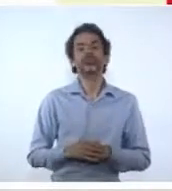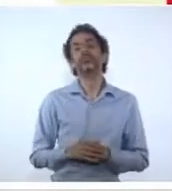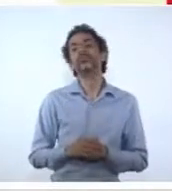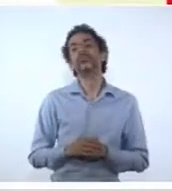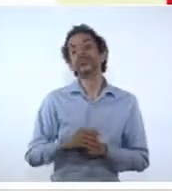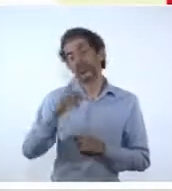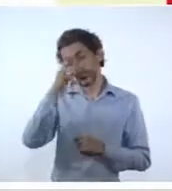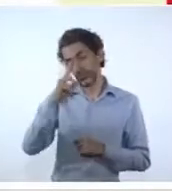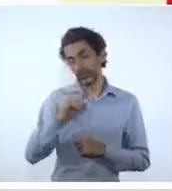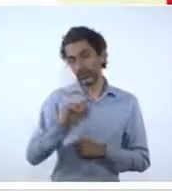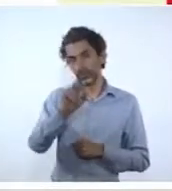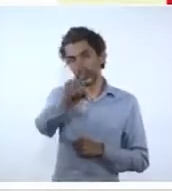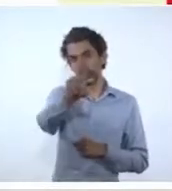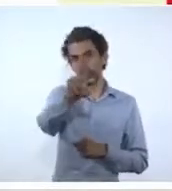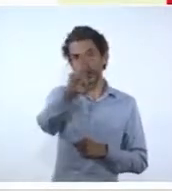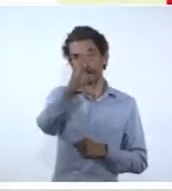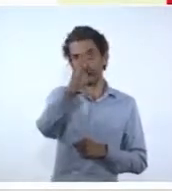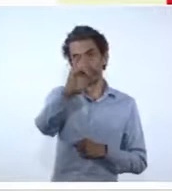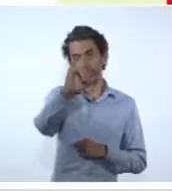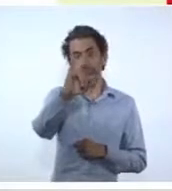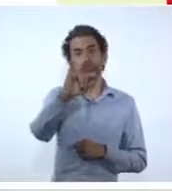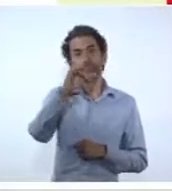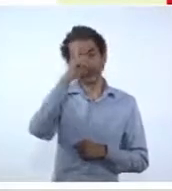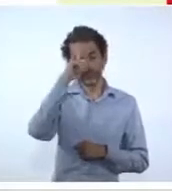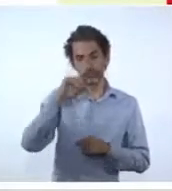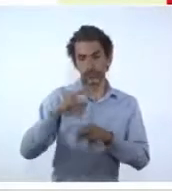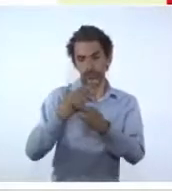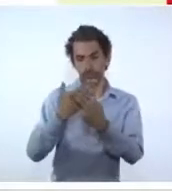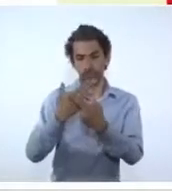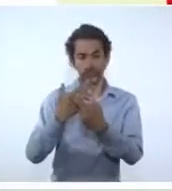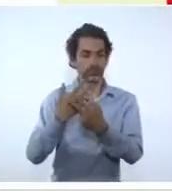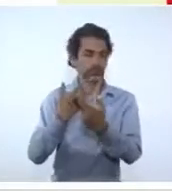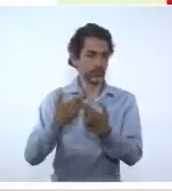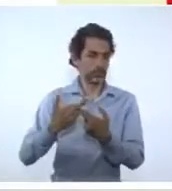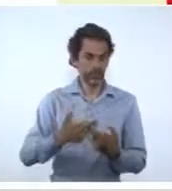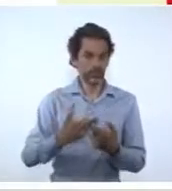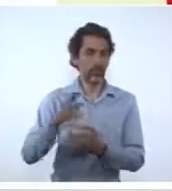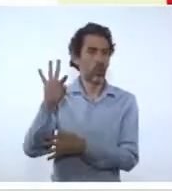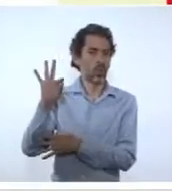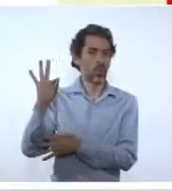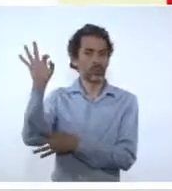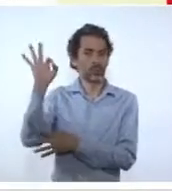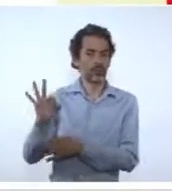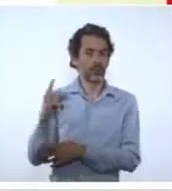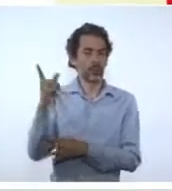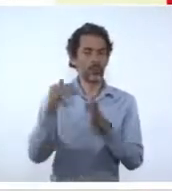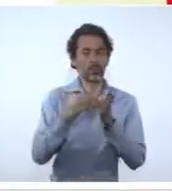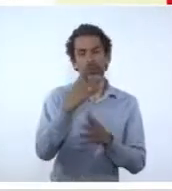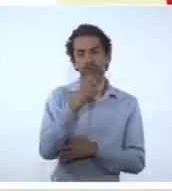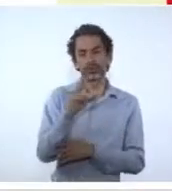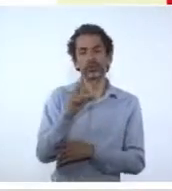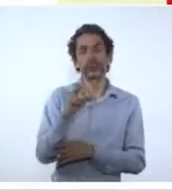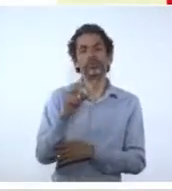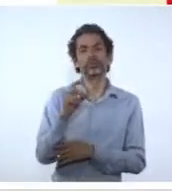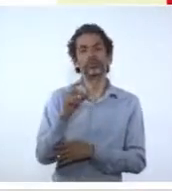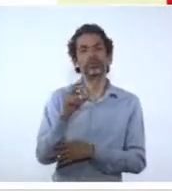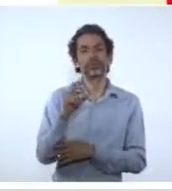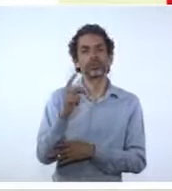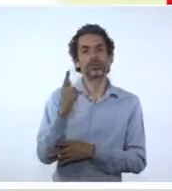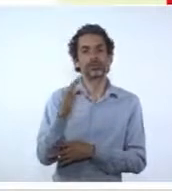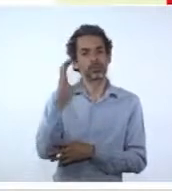Y en el caso de terapia intensiva tenemos una desocupación del 60%, es decir, 1.231 camas